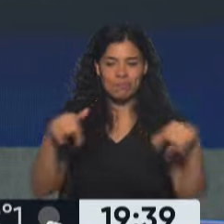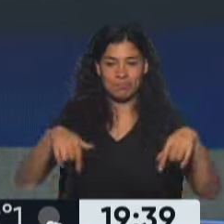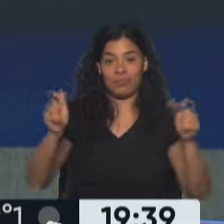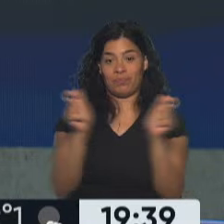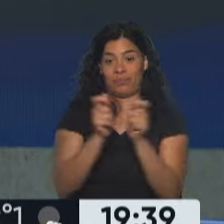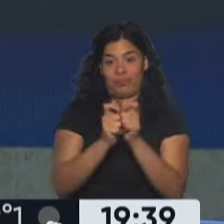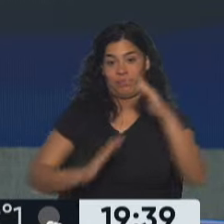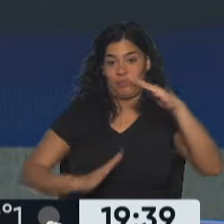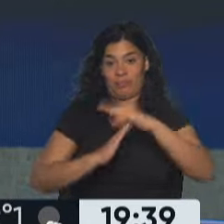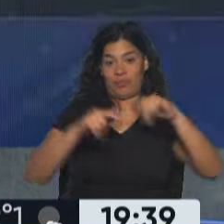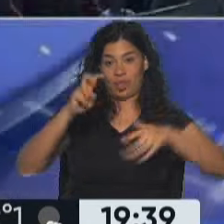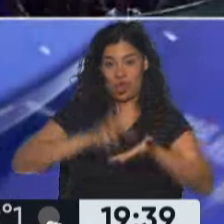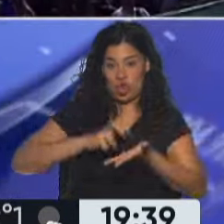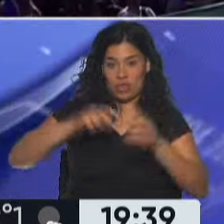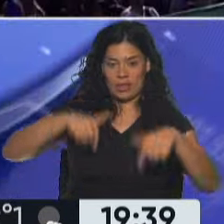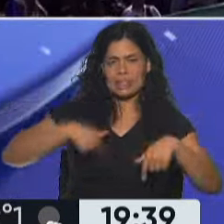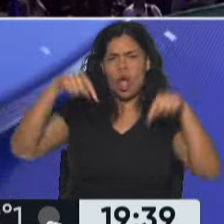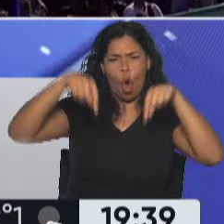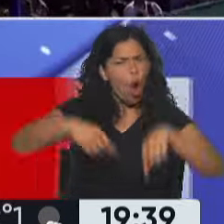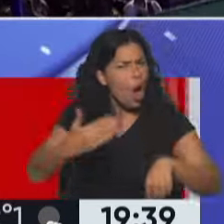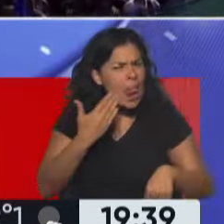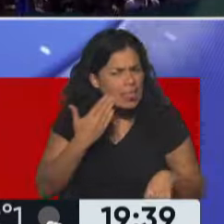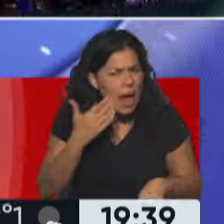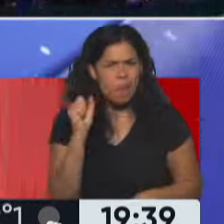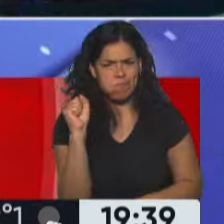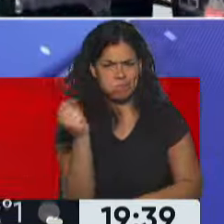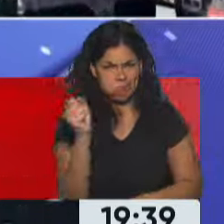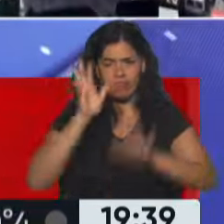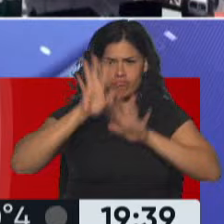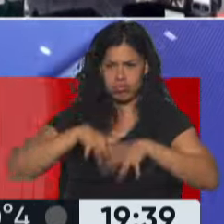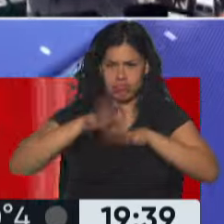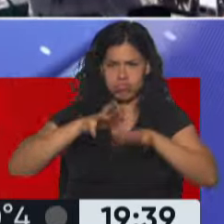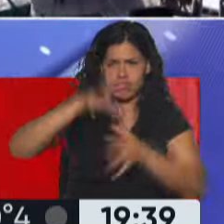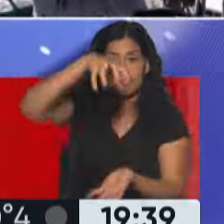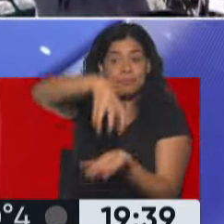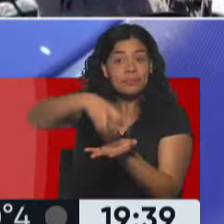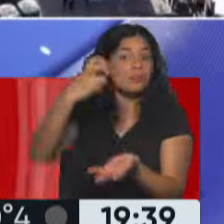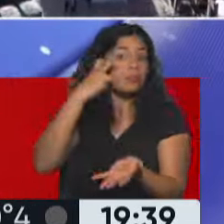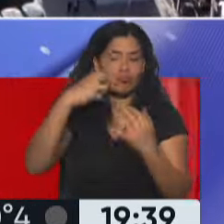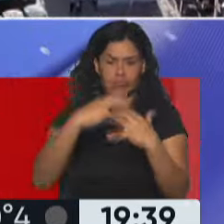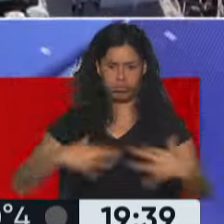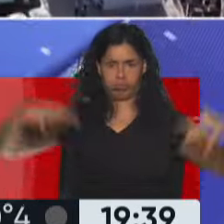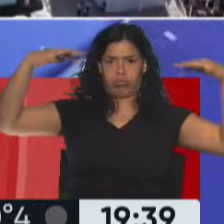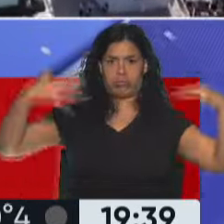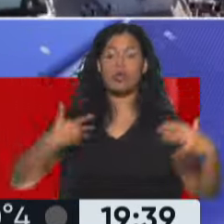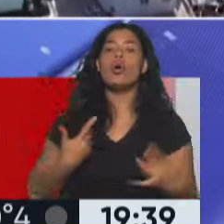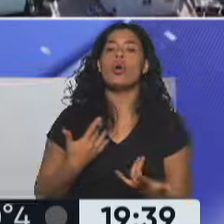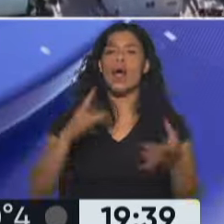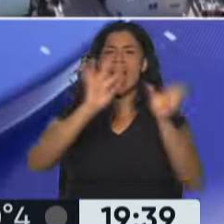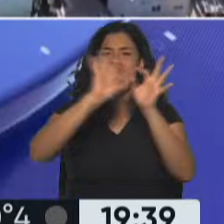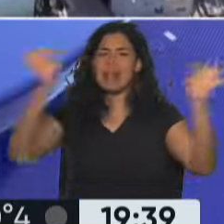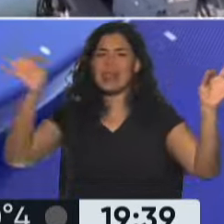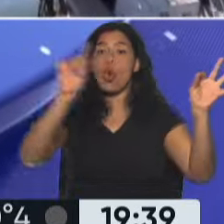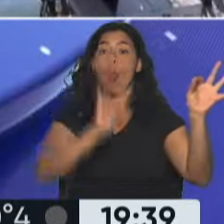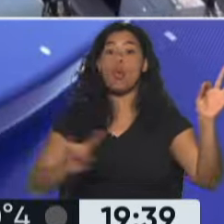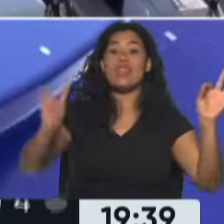Marcha universitaria esta tarde en los alrededores del Congreso de la Nación bajo el lema "La universidad no es el problema, es parte de la